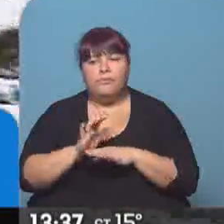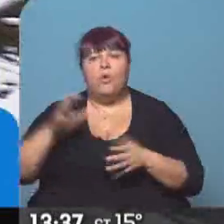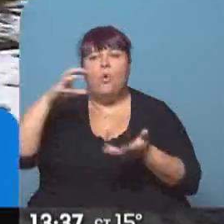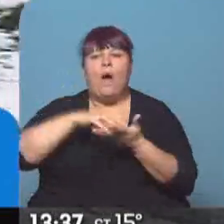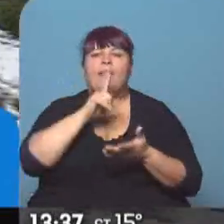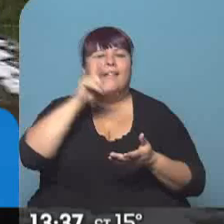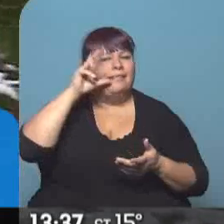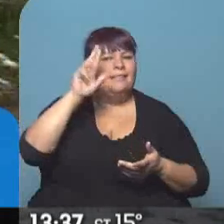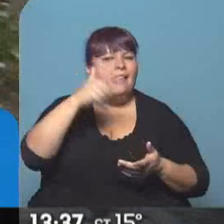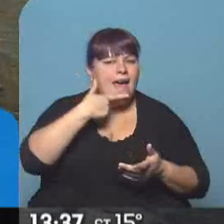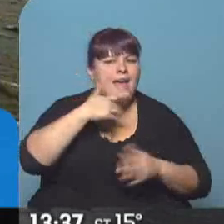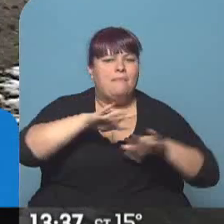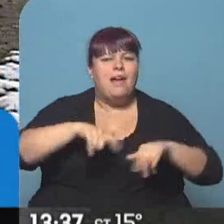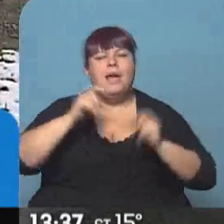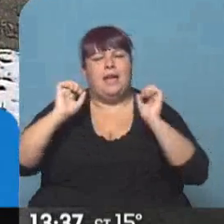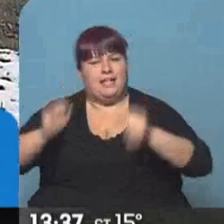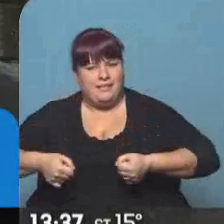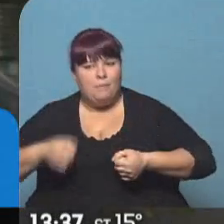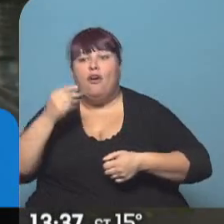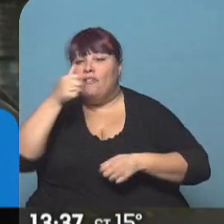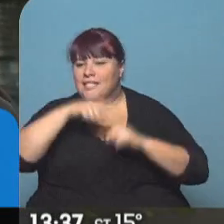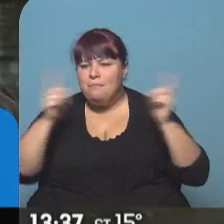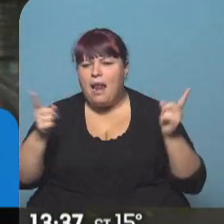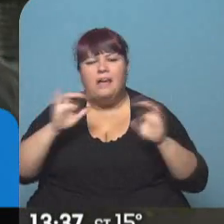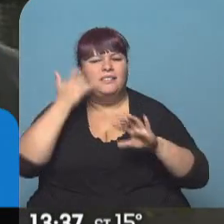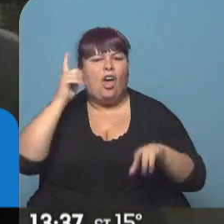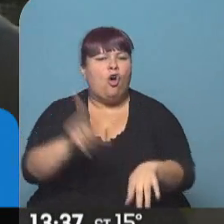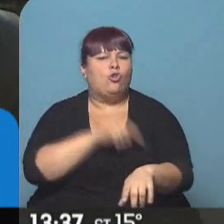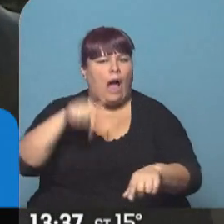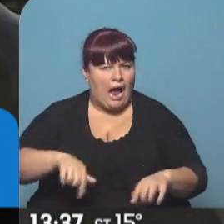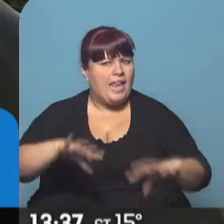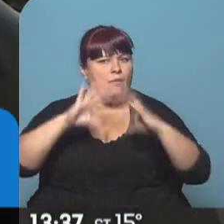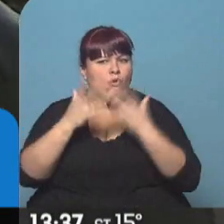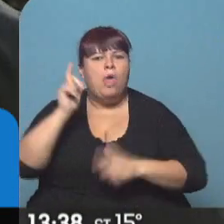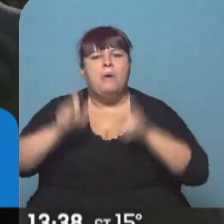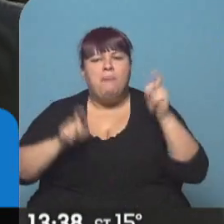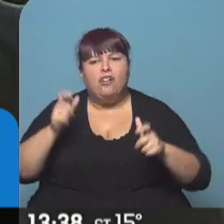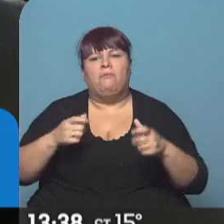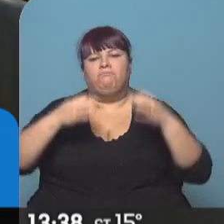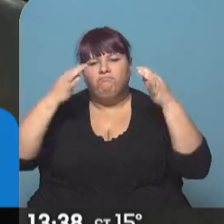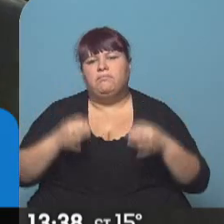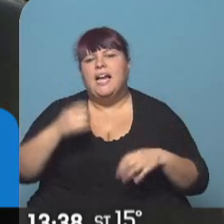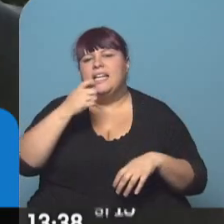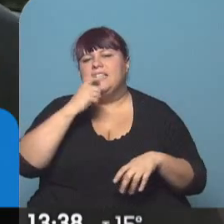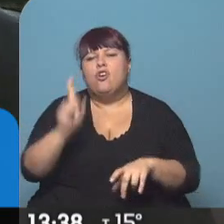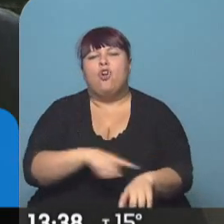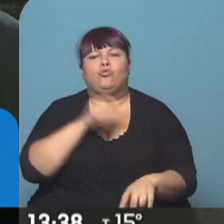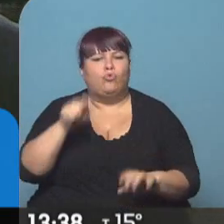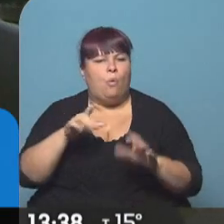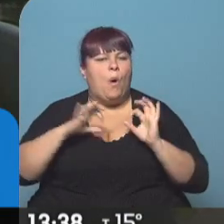termales los centros de esquí pero fin de semana raro es un producto aquí en el mundo donde la gente define ya el hábito